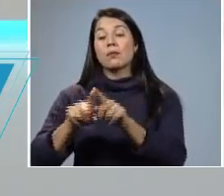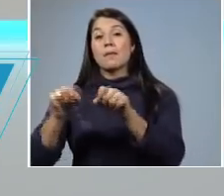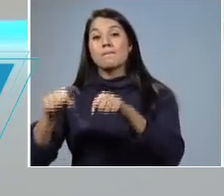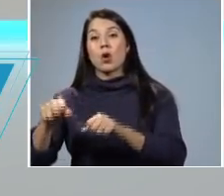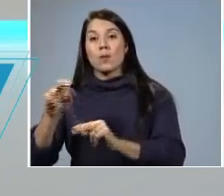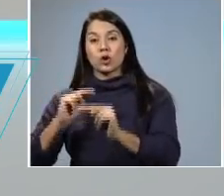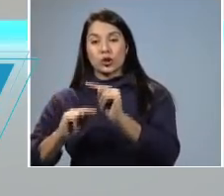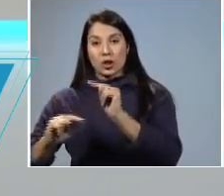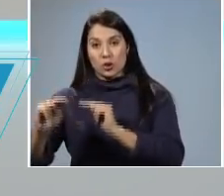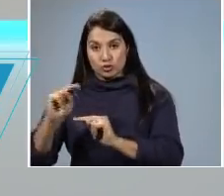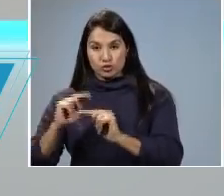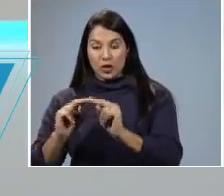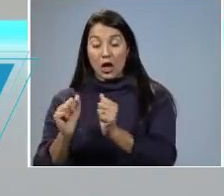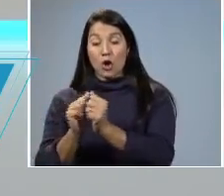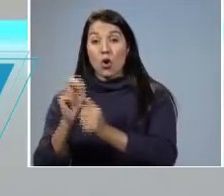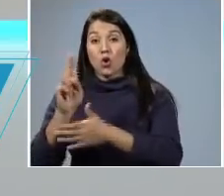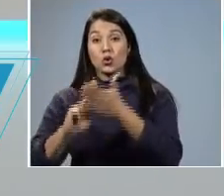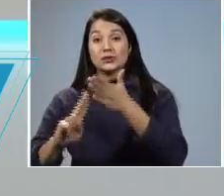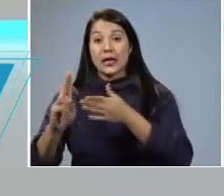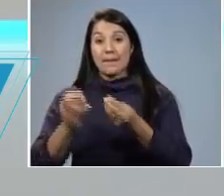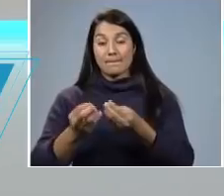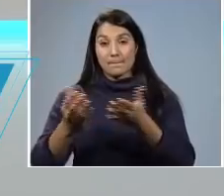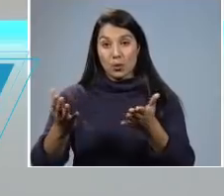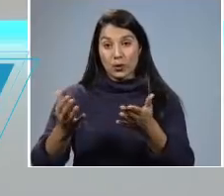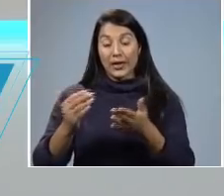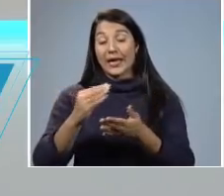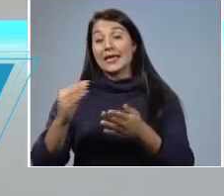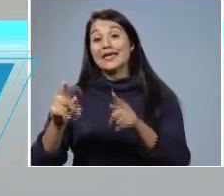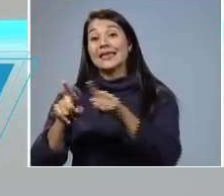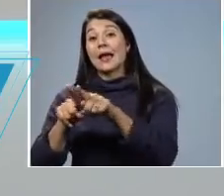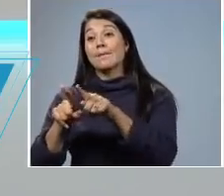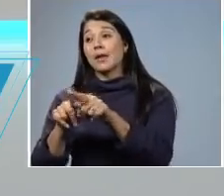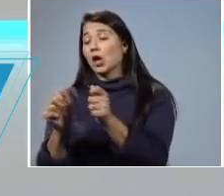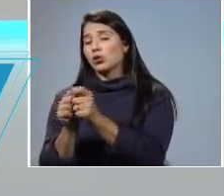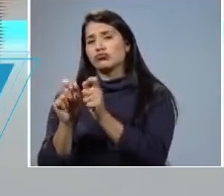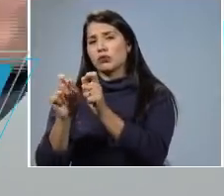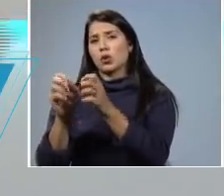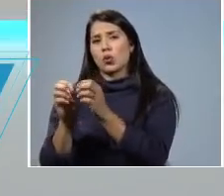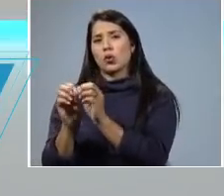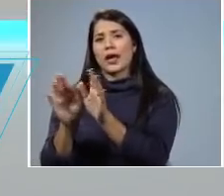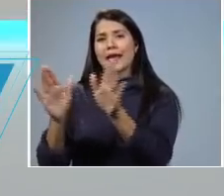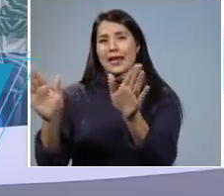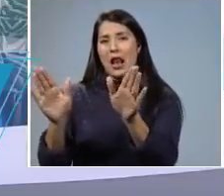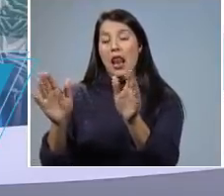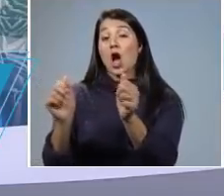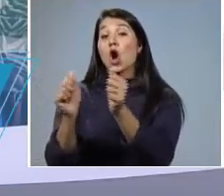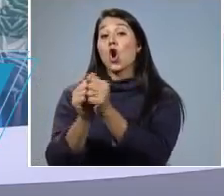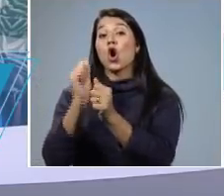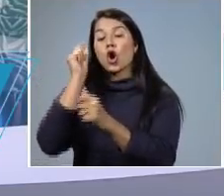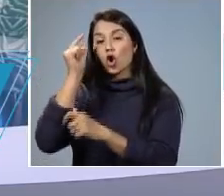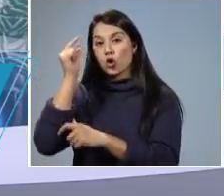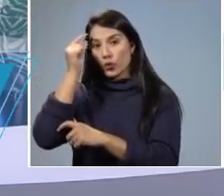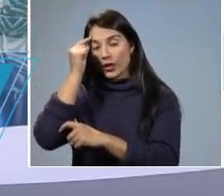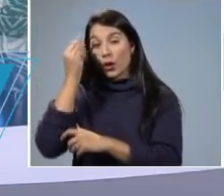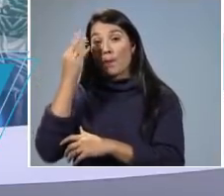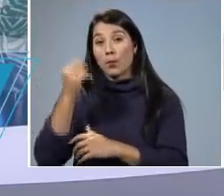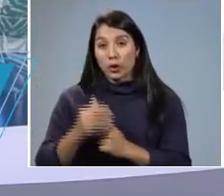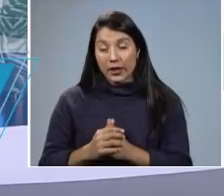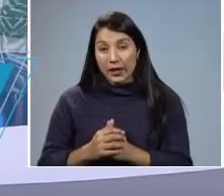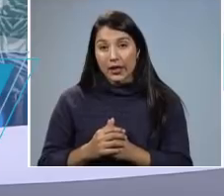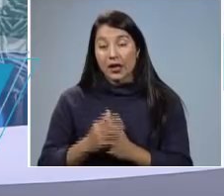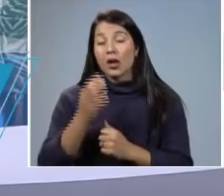negociación, en este caso las universidades públicas y la educación en general, con el gobierno. Porque artificios